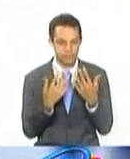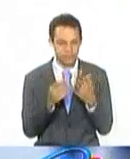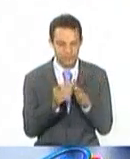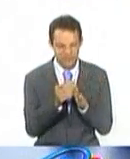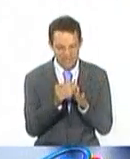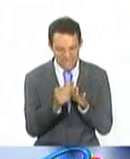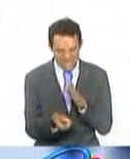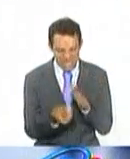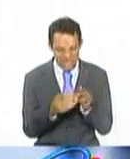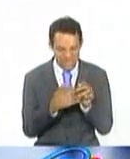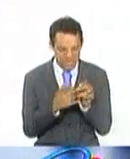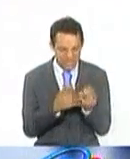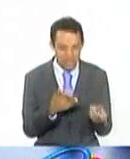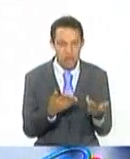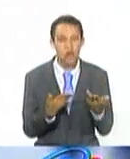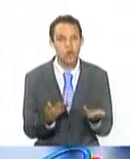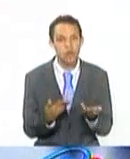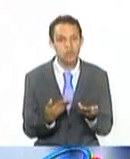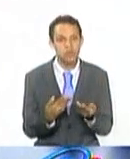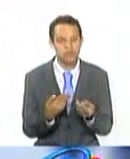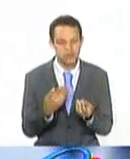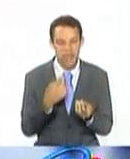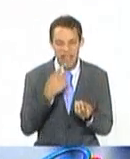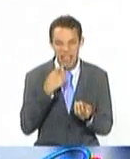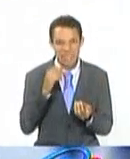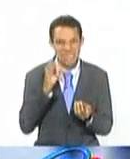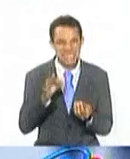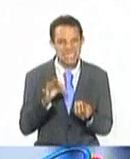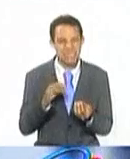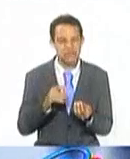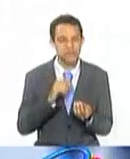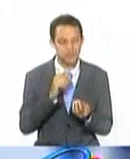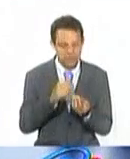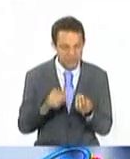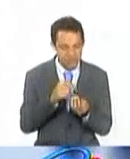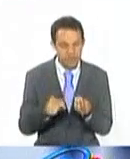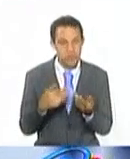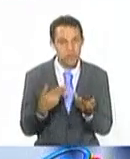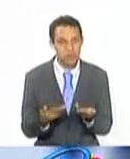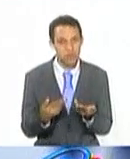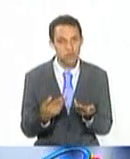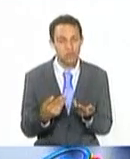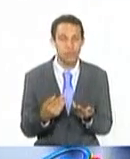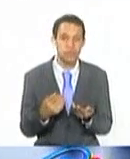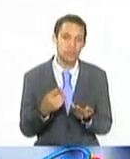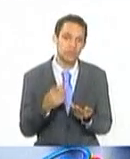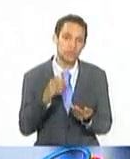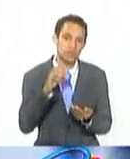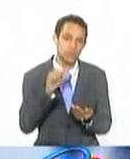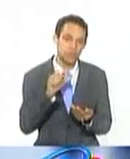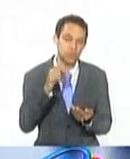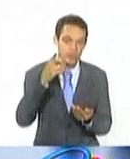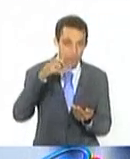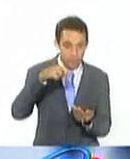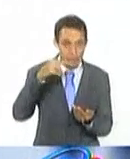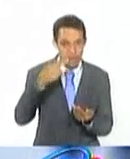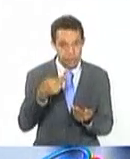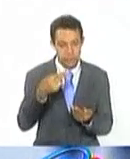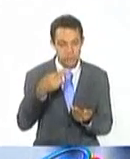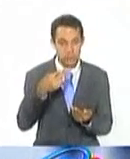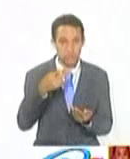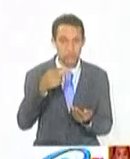los picantes cuál otra razón sería alcalinizo 80% exámenes